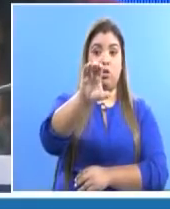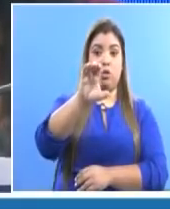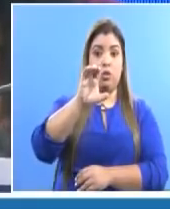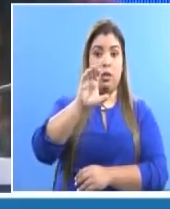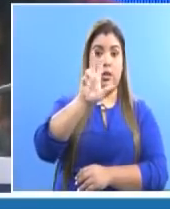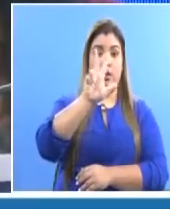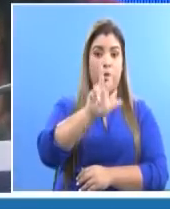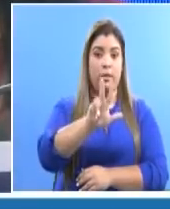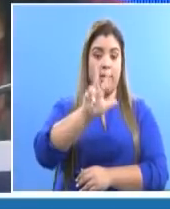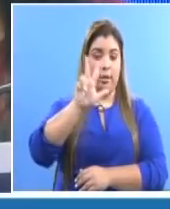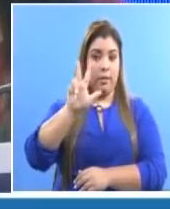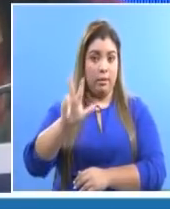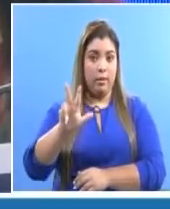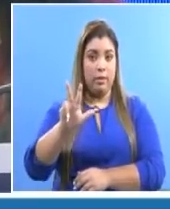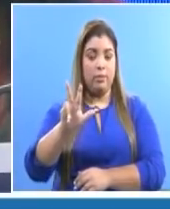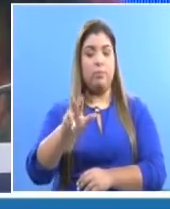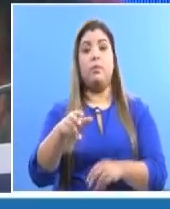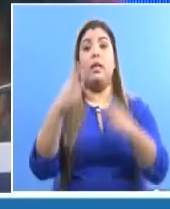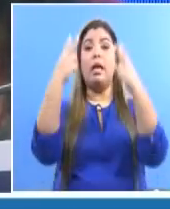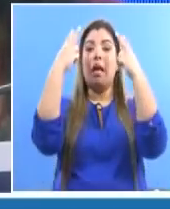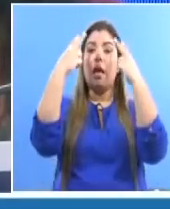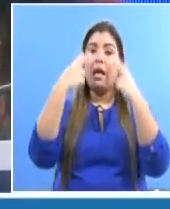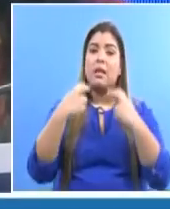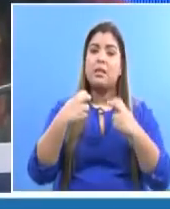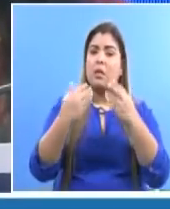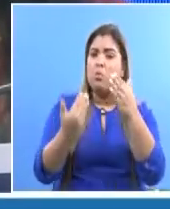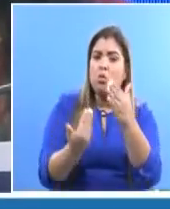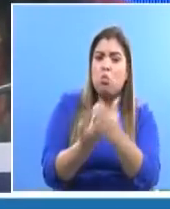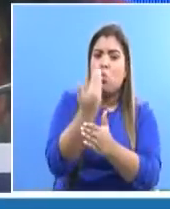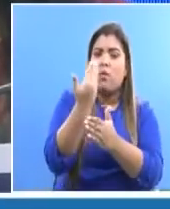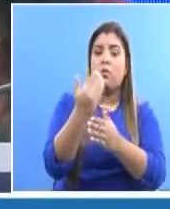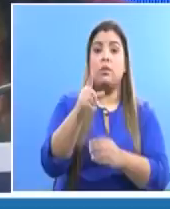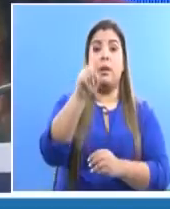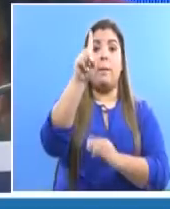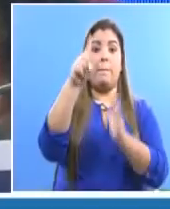17.233, pruebas nuevas realizadas